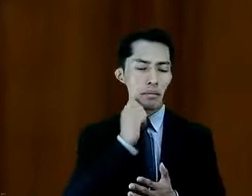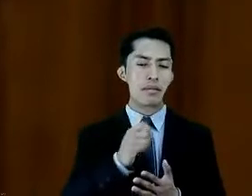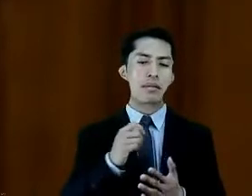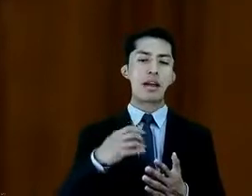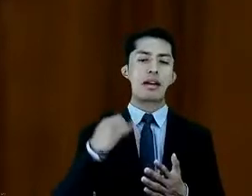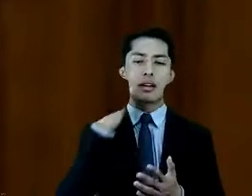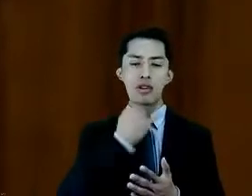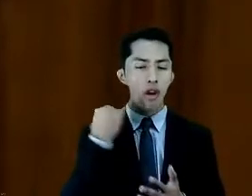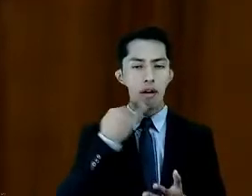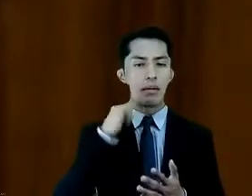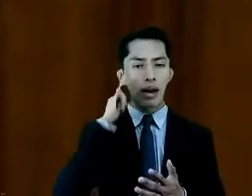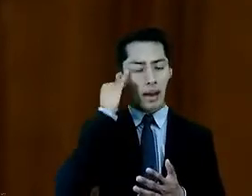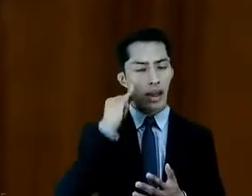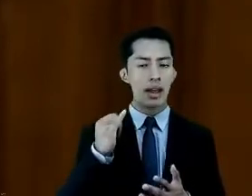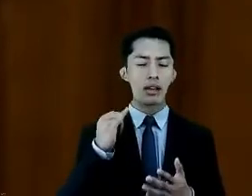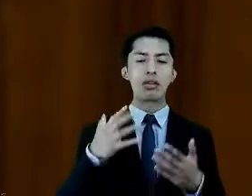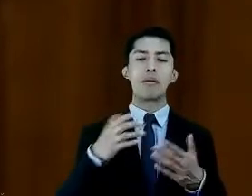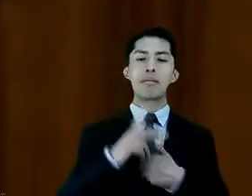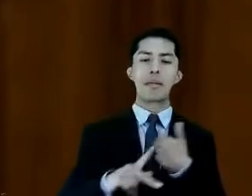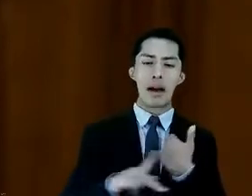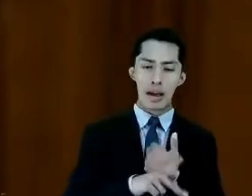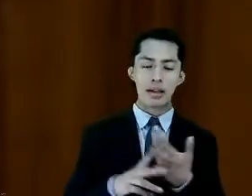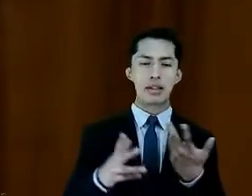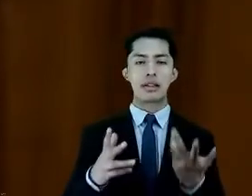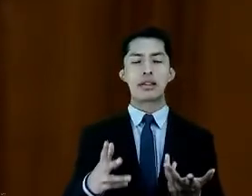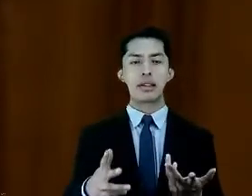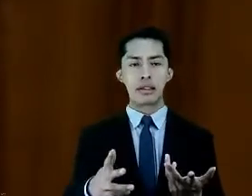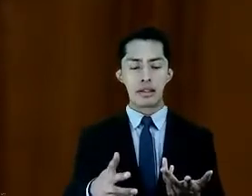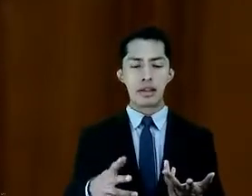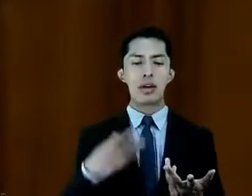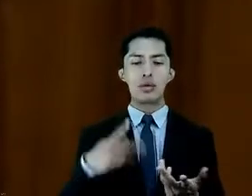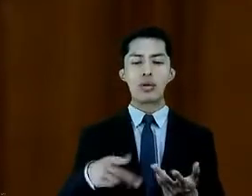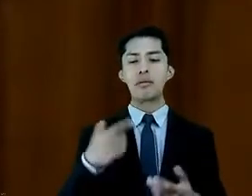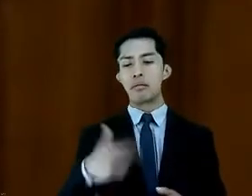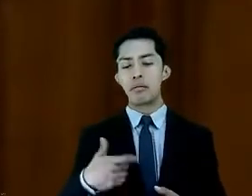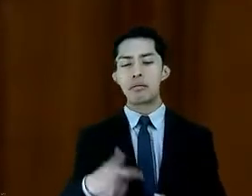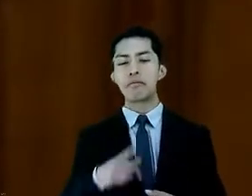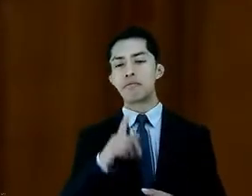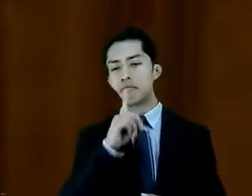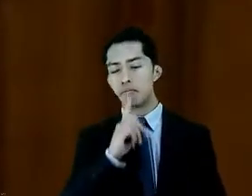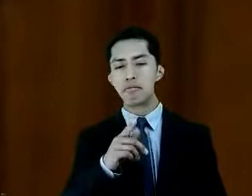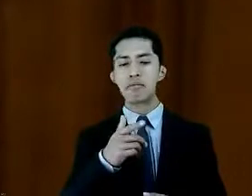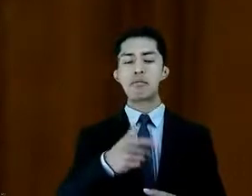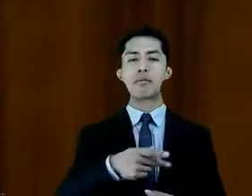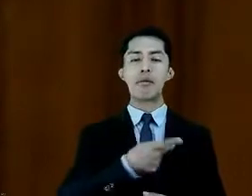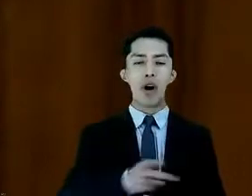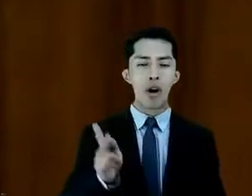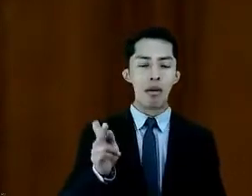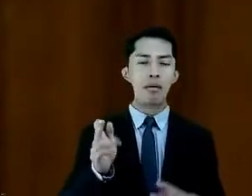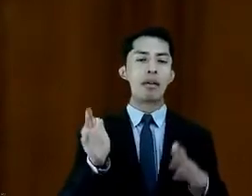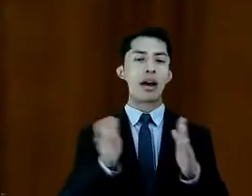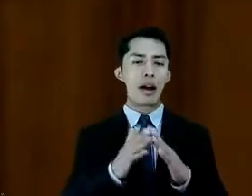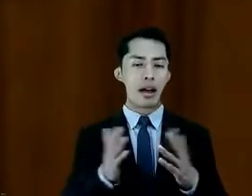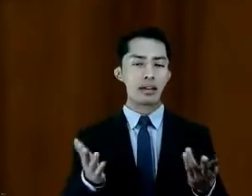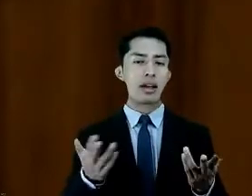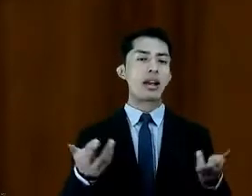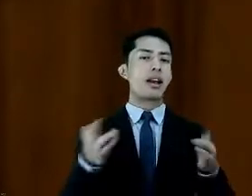etnia, nacionalidad, clase, casta,